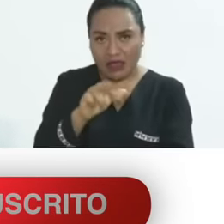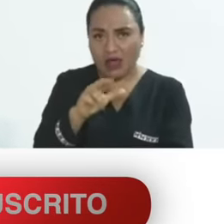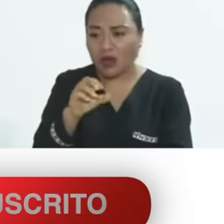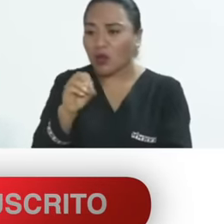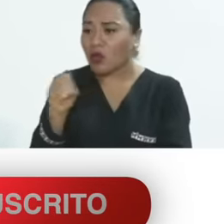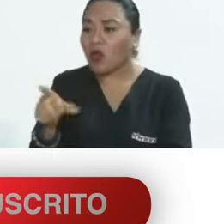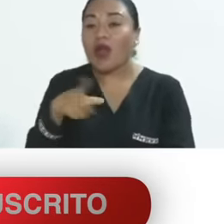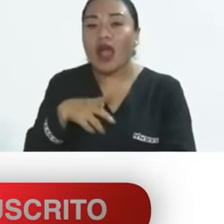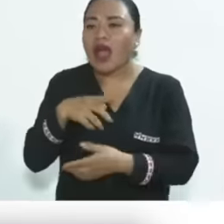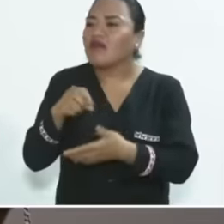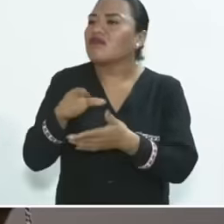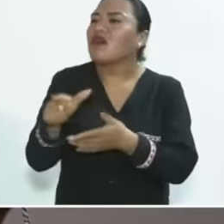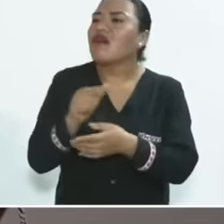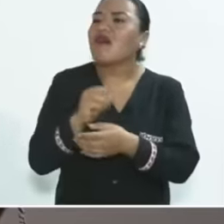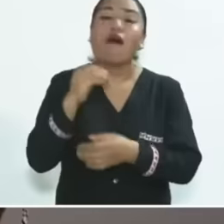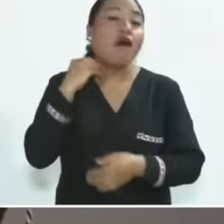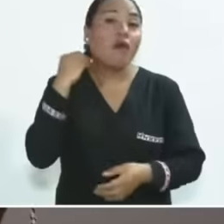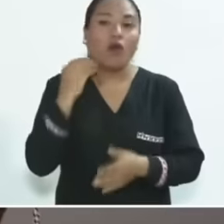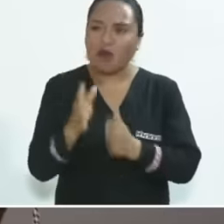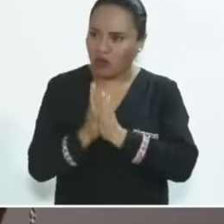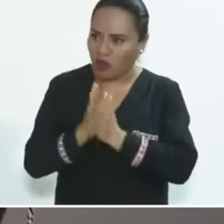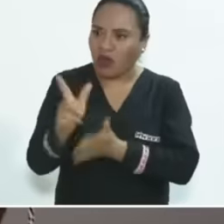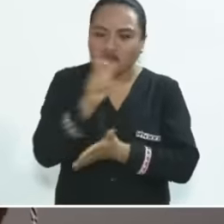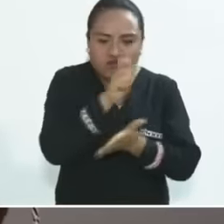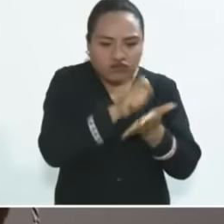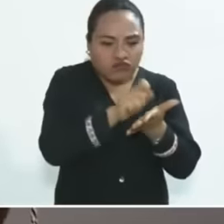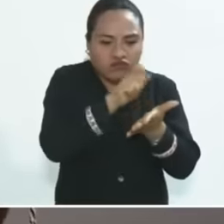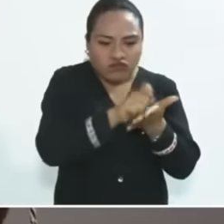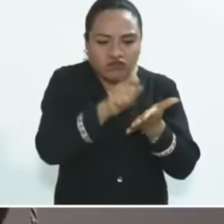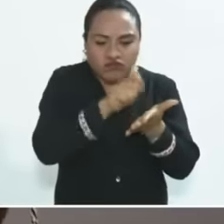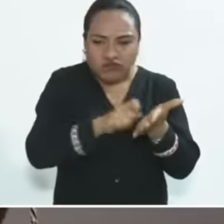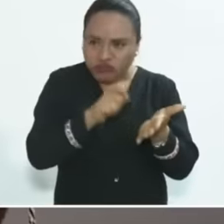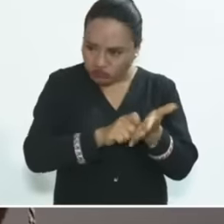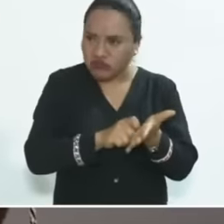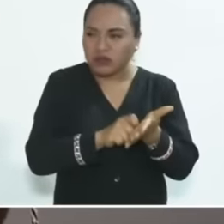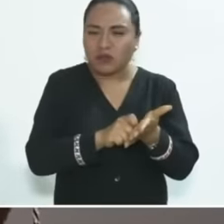licenciado, usted, que es un hombre de letras,